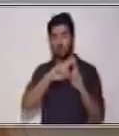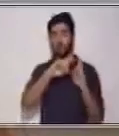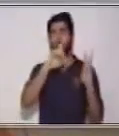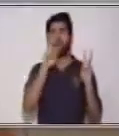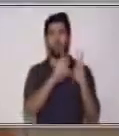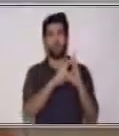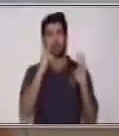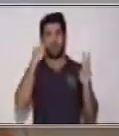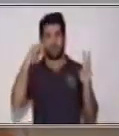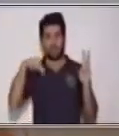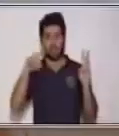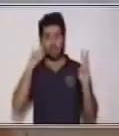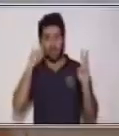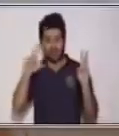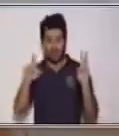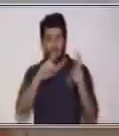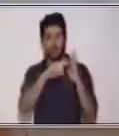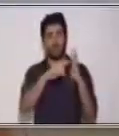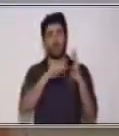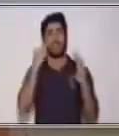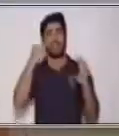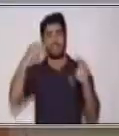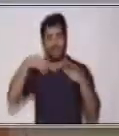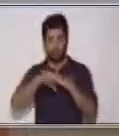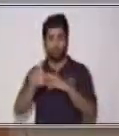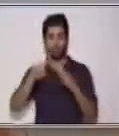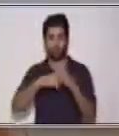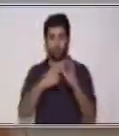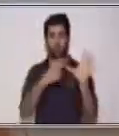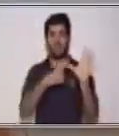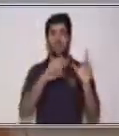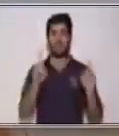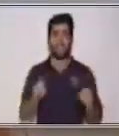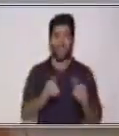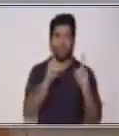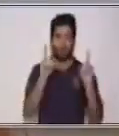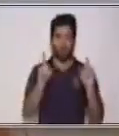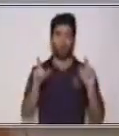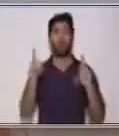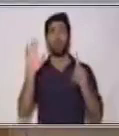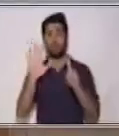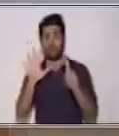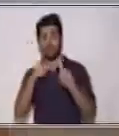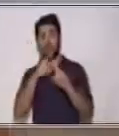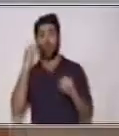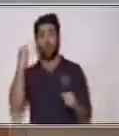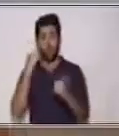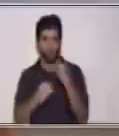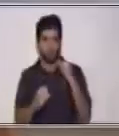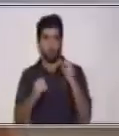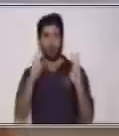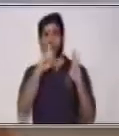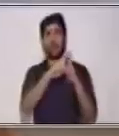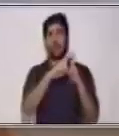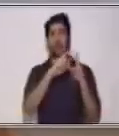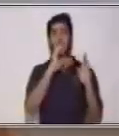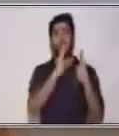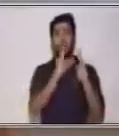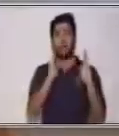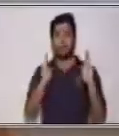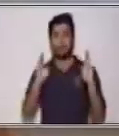índice, introducción, cuerpo o desarrollo, conclusiones, bibliografía